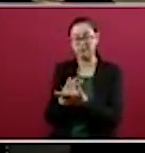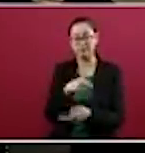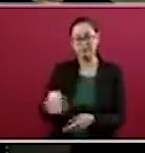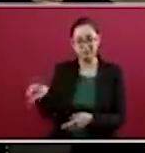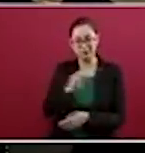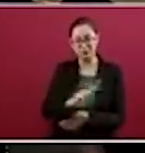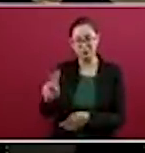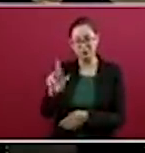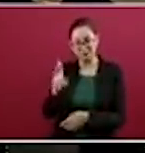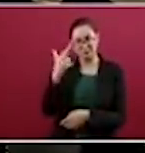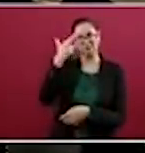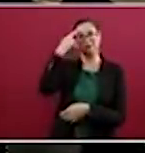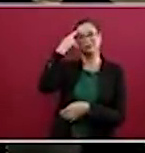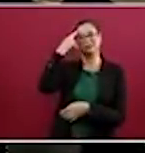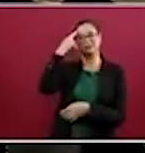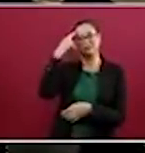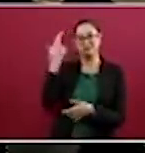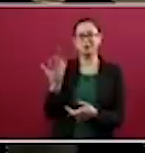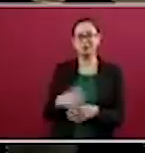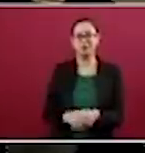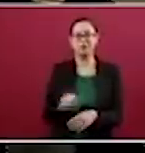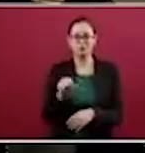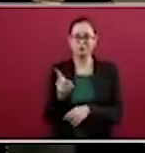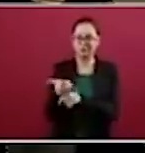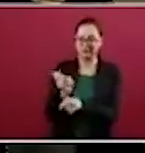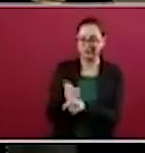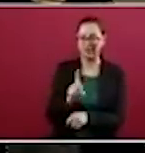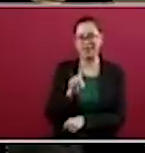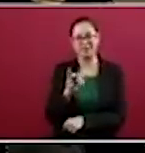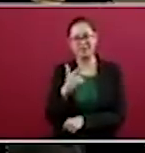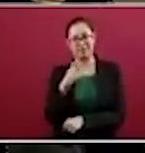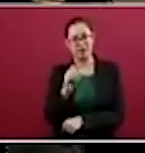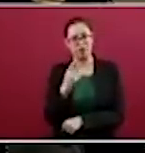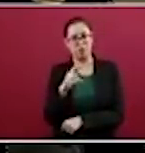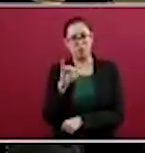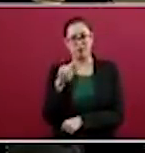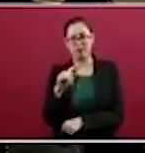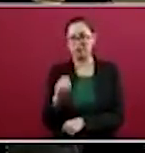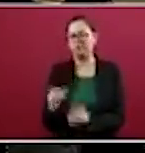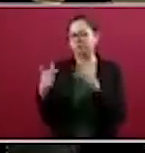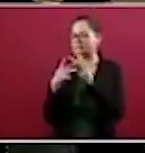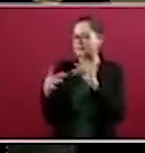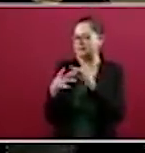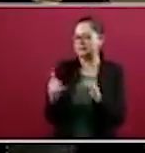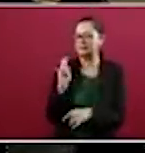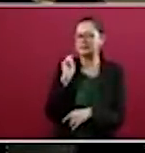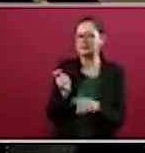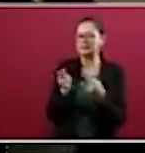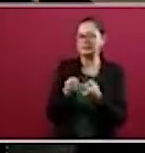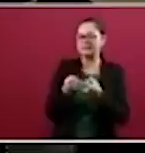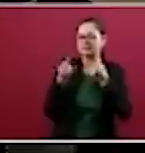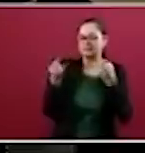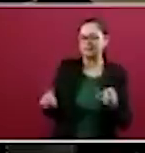todos nosotros es que hemos invitado a Diego Prieto para que nos narre un pedacito de historia